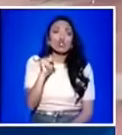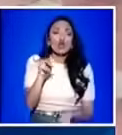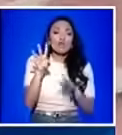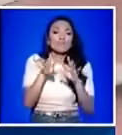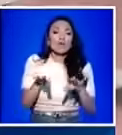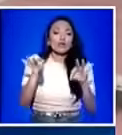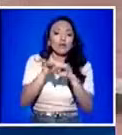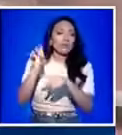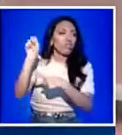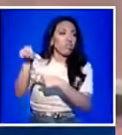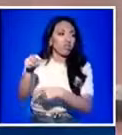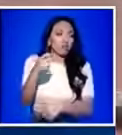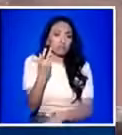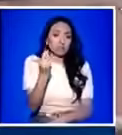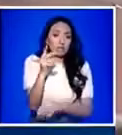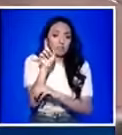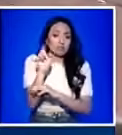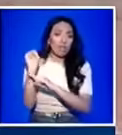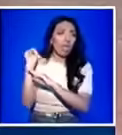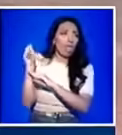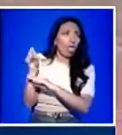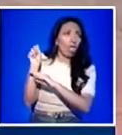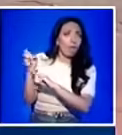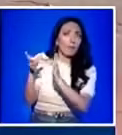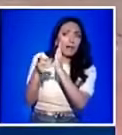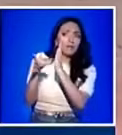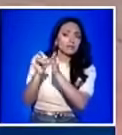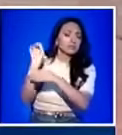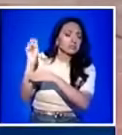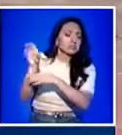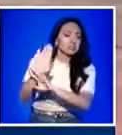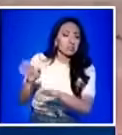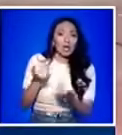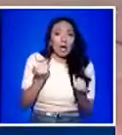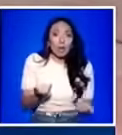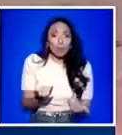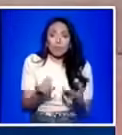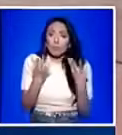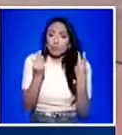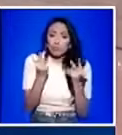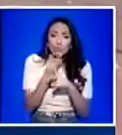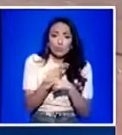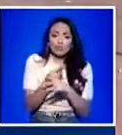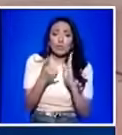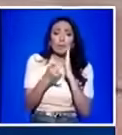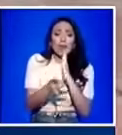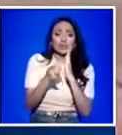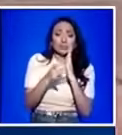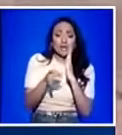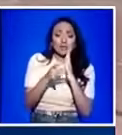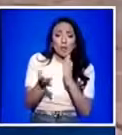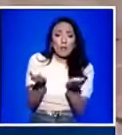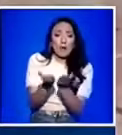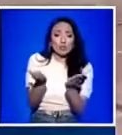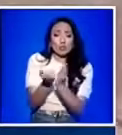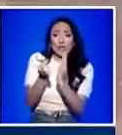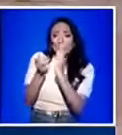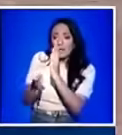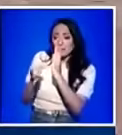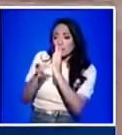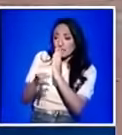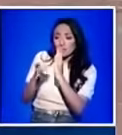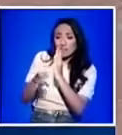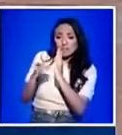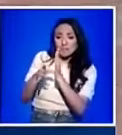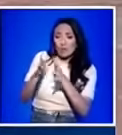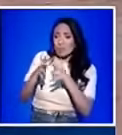importancia necesaria. Al momento nosotros estamos produciendo más de una tonelada de desechos plásticos en el Ecuador